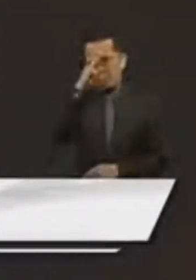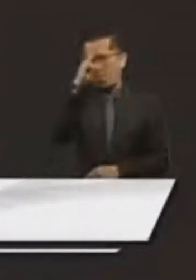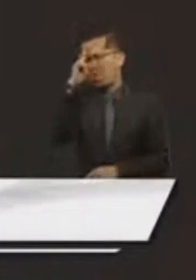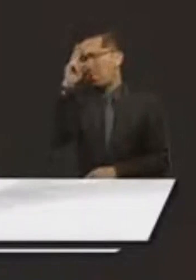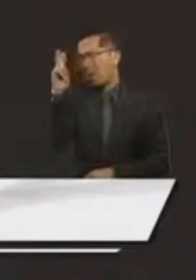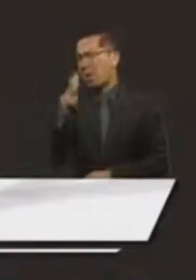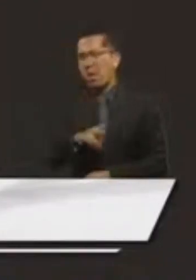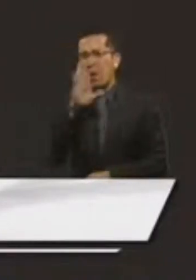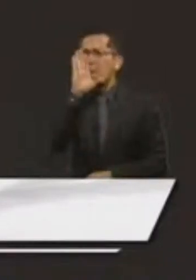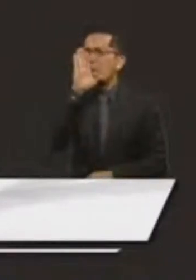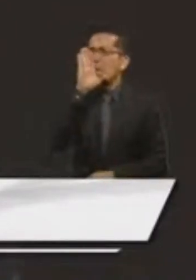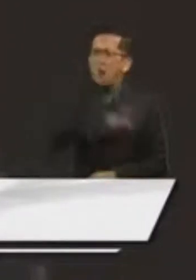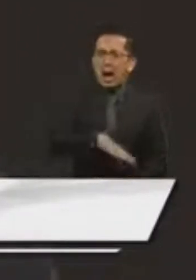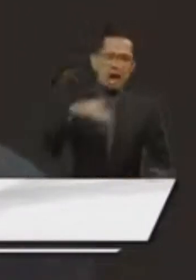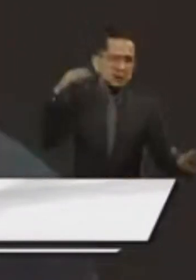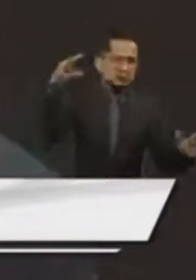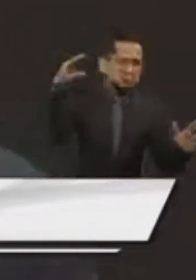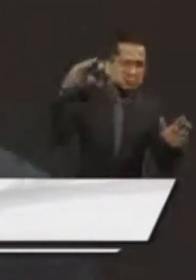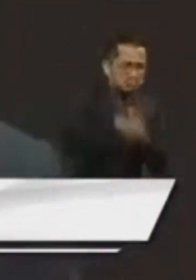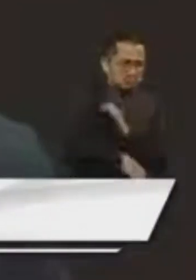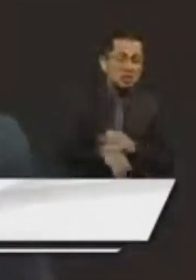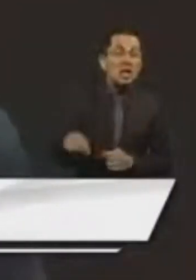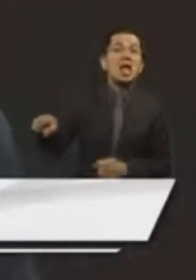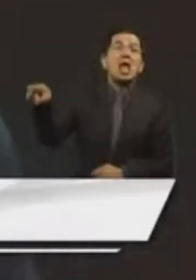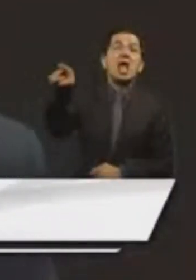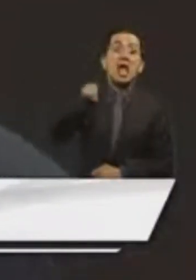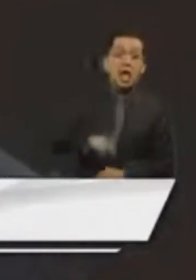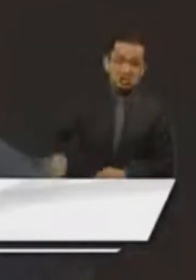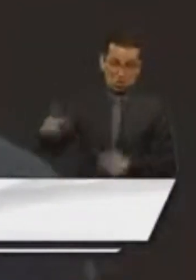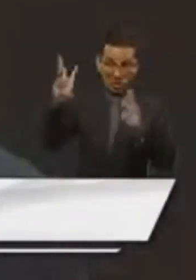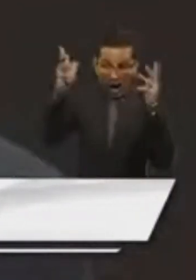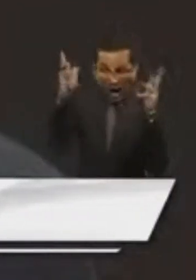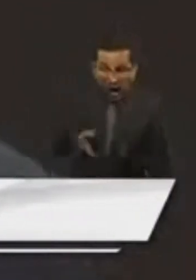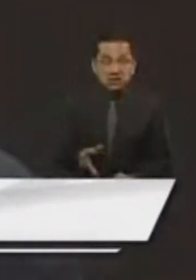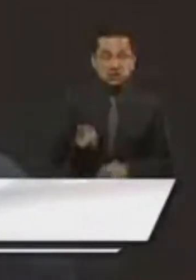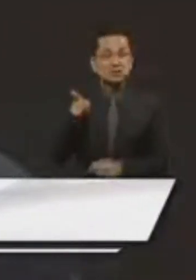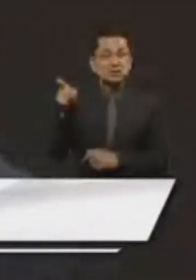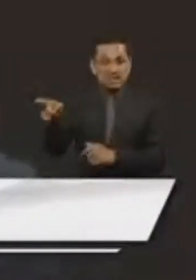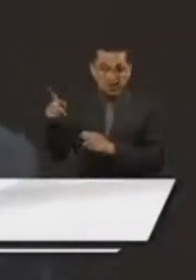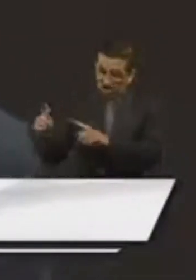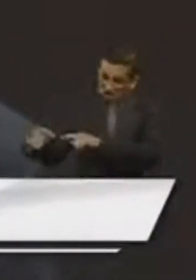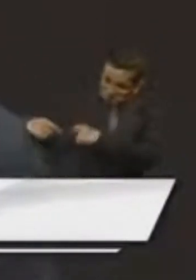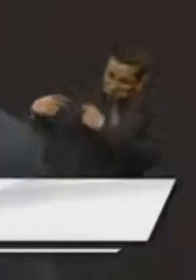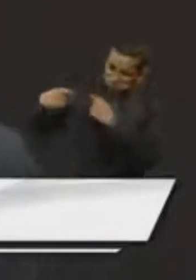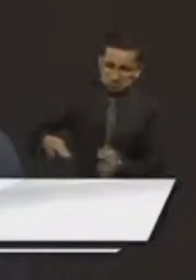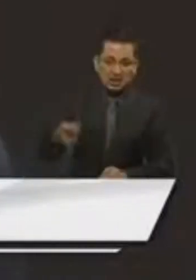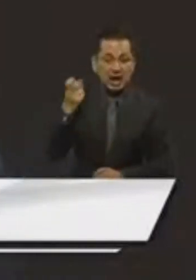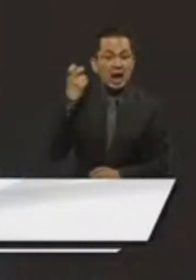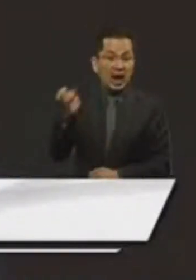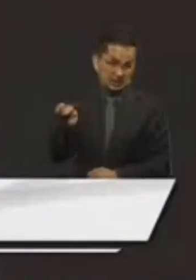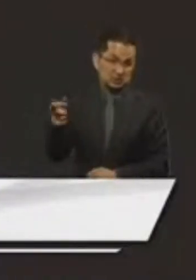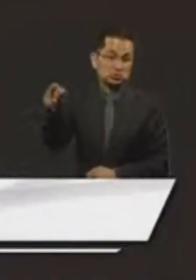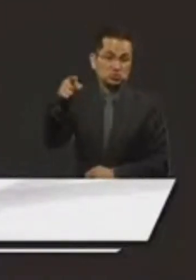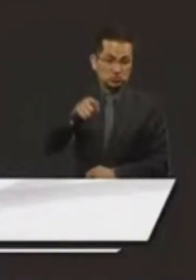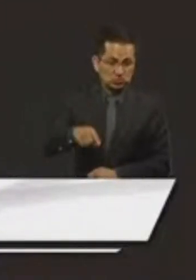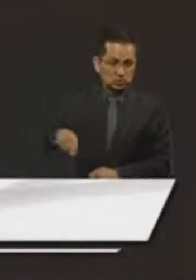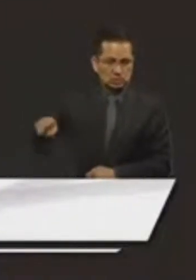hecho pedazos. Eso es su herencia, eso es lo que recibimos de